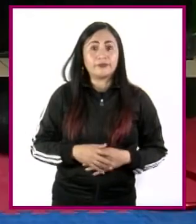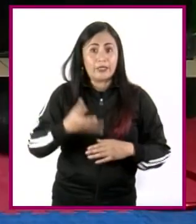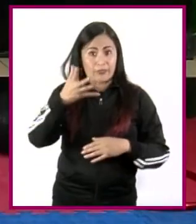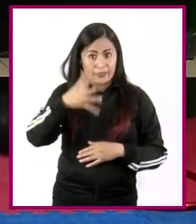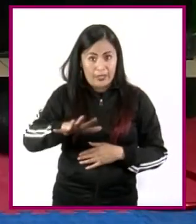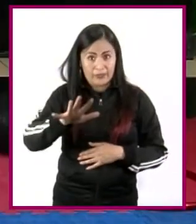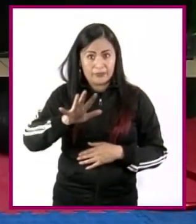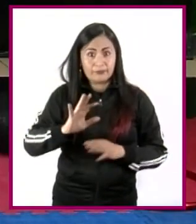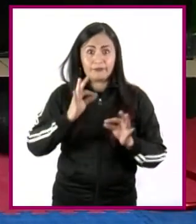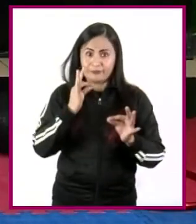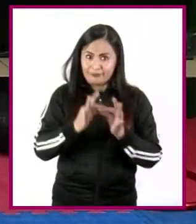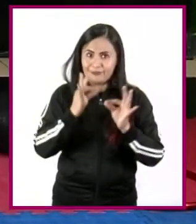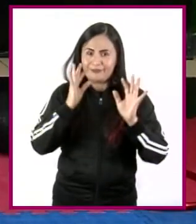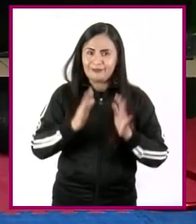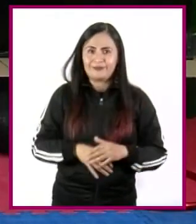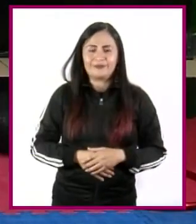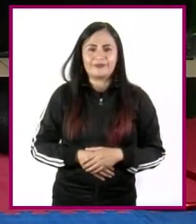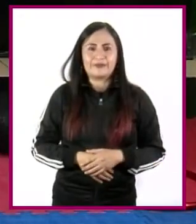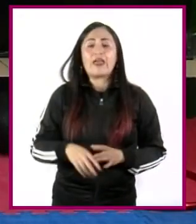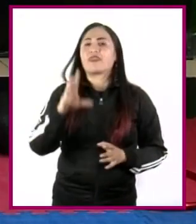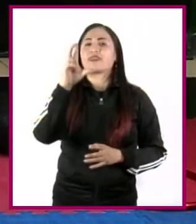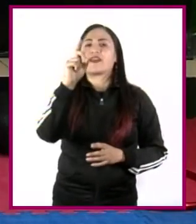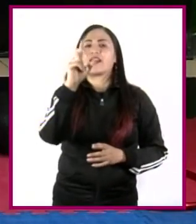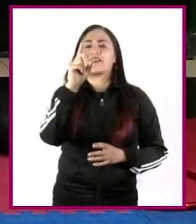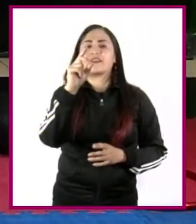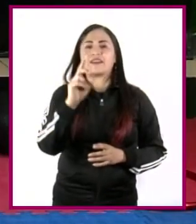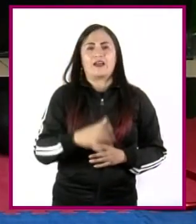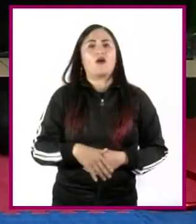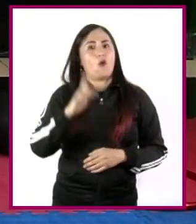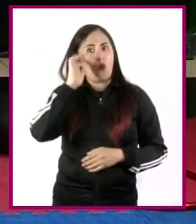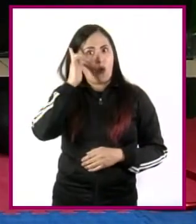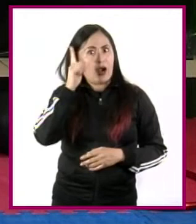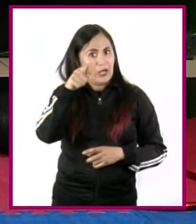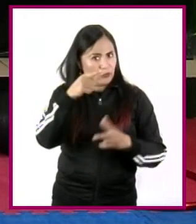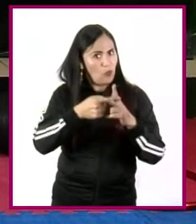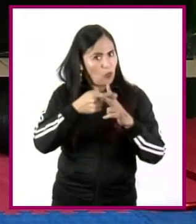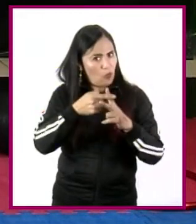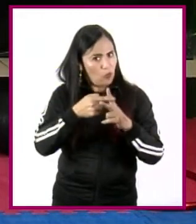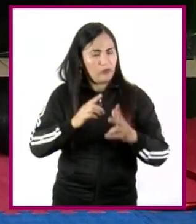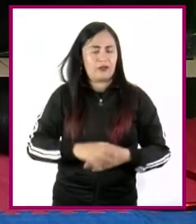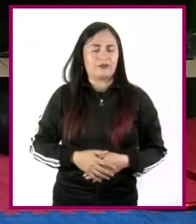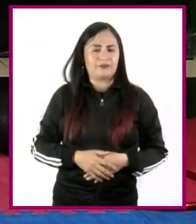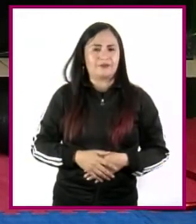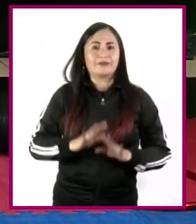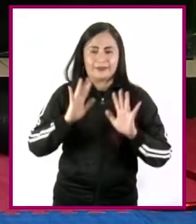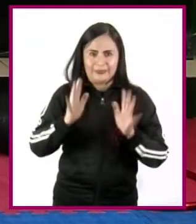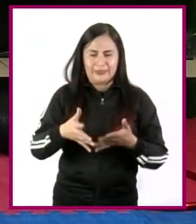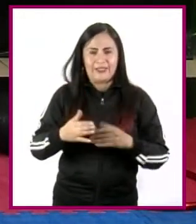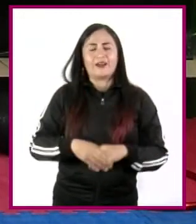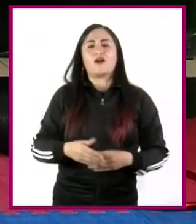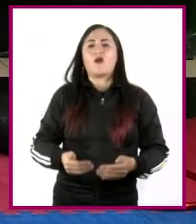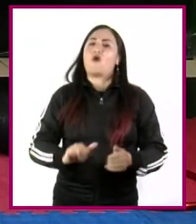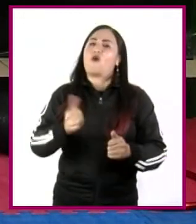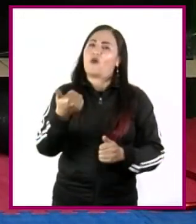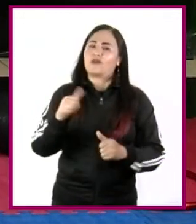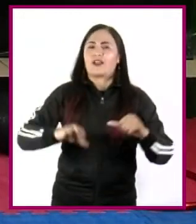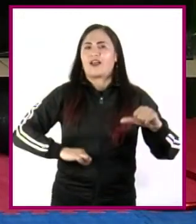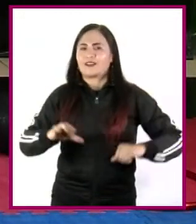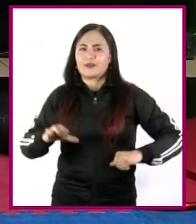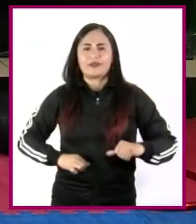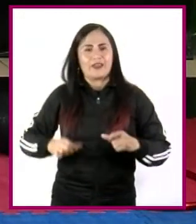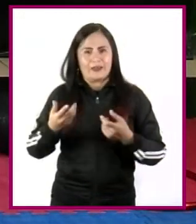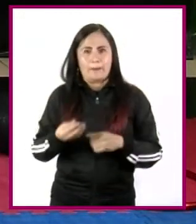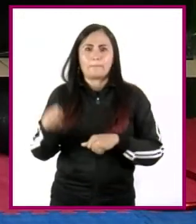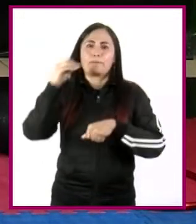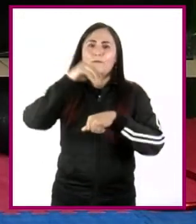y 10. Perfecto. Fueron 30. Espero que los hayas contado. Y vámonos ya a la siguiente variación. Ahora